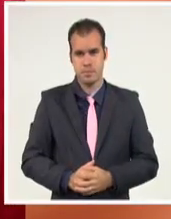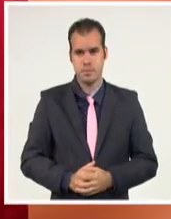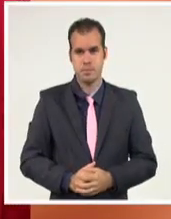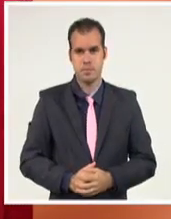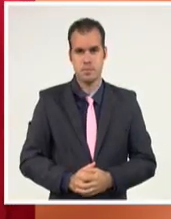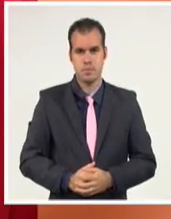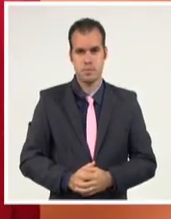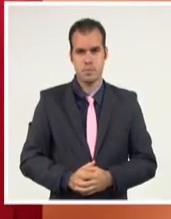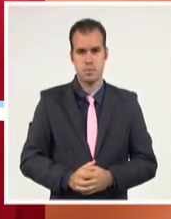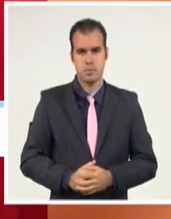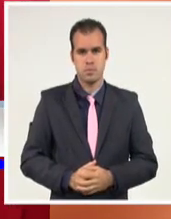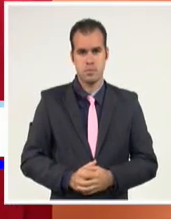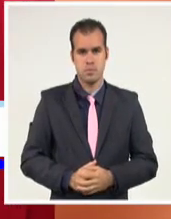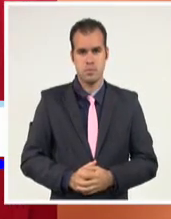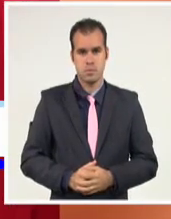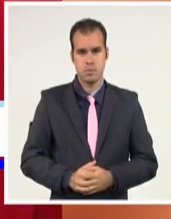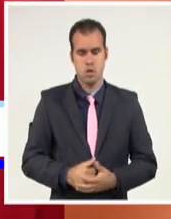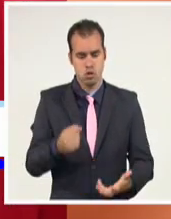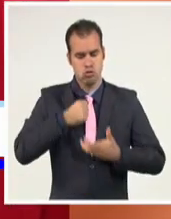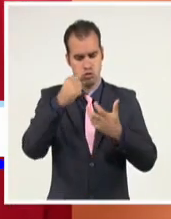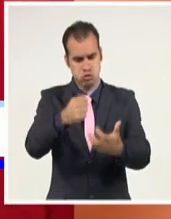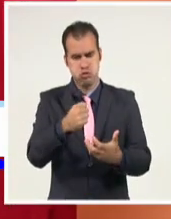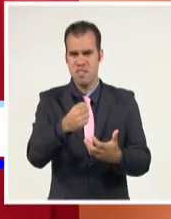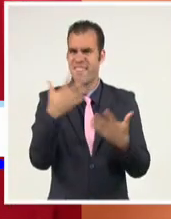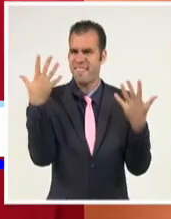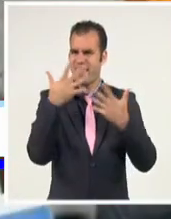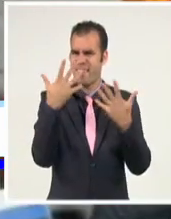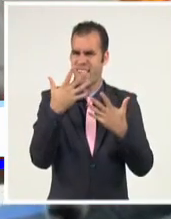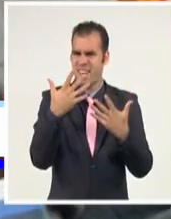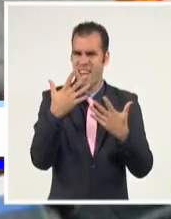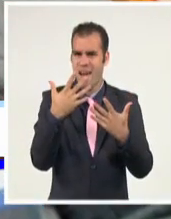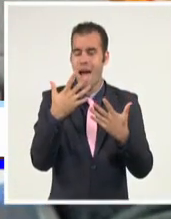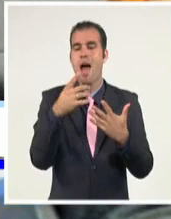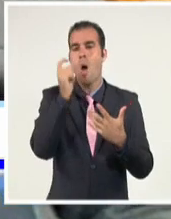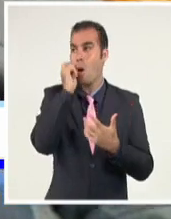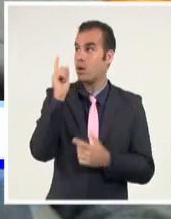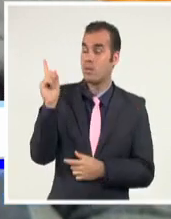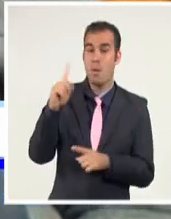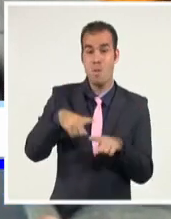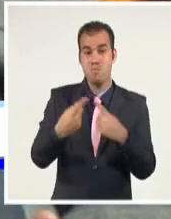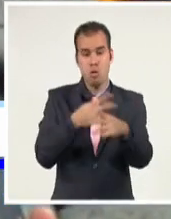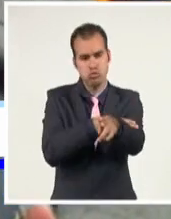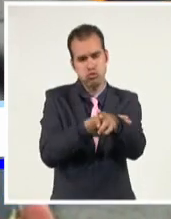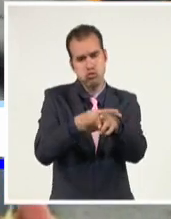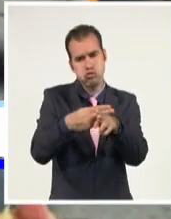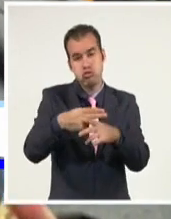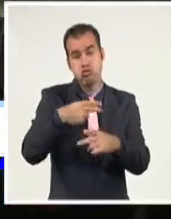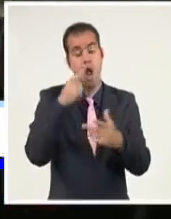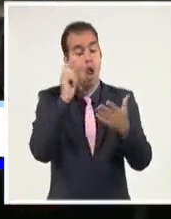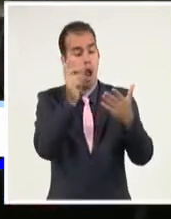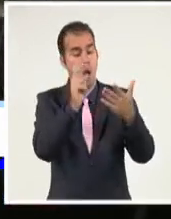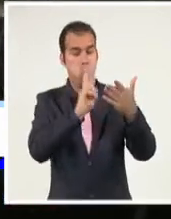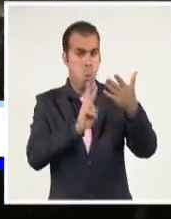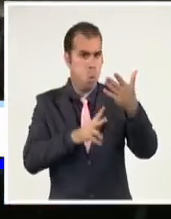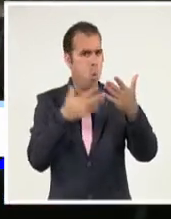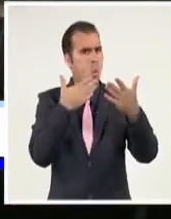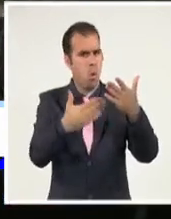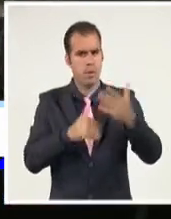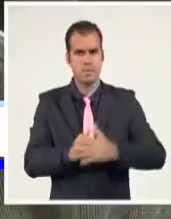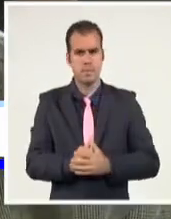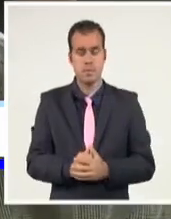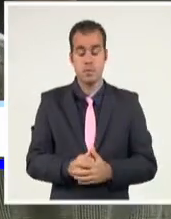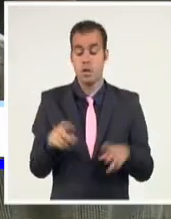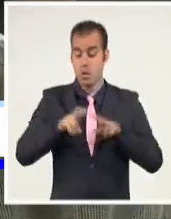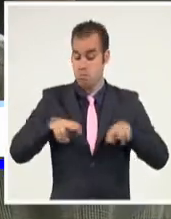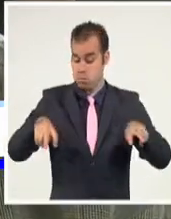El Premio Nacional de Literatura lo mereció el narrador Julio Antonio Travieso por la riqueza de su obra narrativa y prosa, anunció el jurado